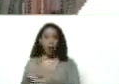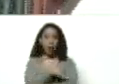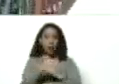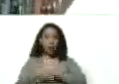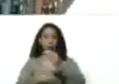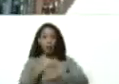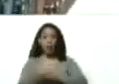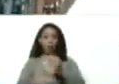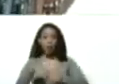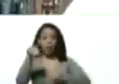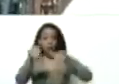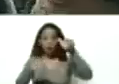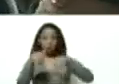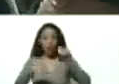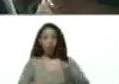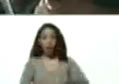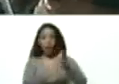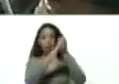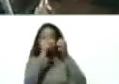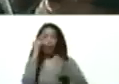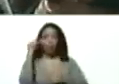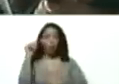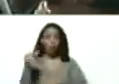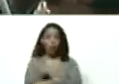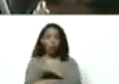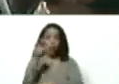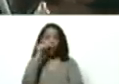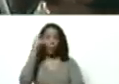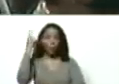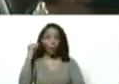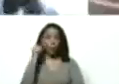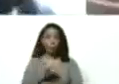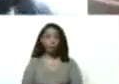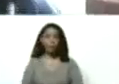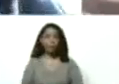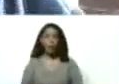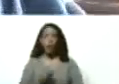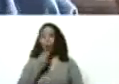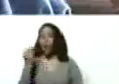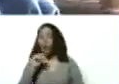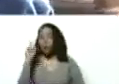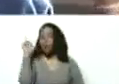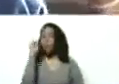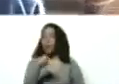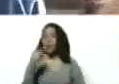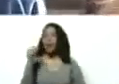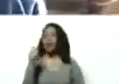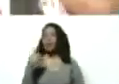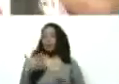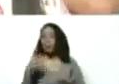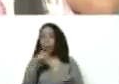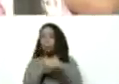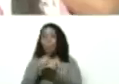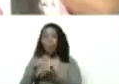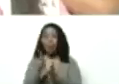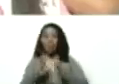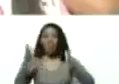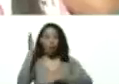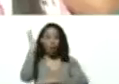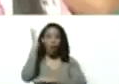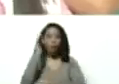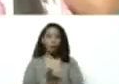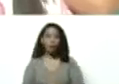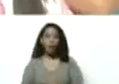las elecciones de los liderazgos de calles de hombres y mujeres, jóvenes también que participan en esta gran jornada.